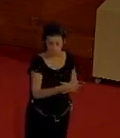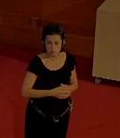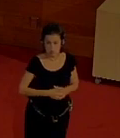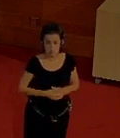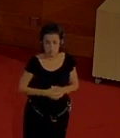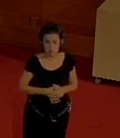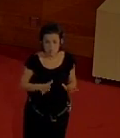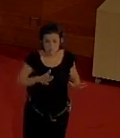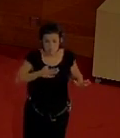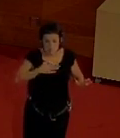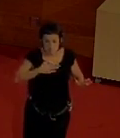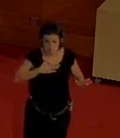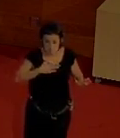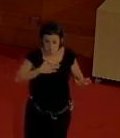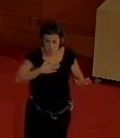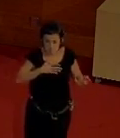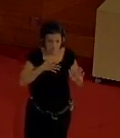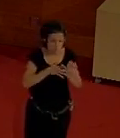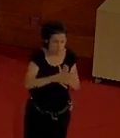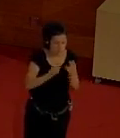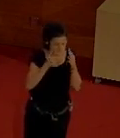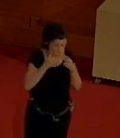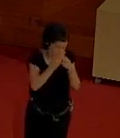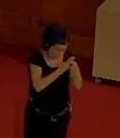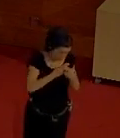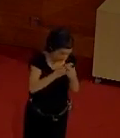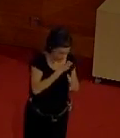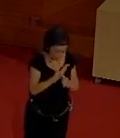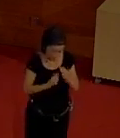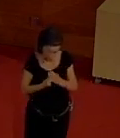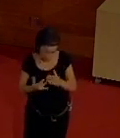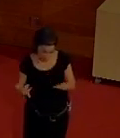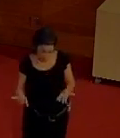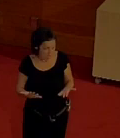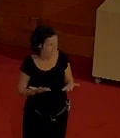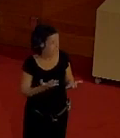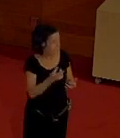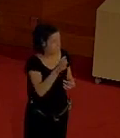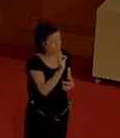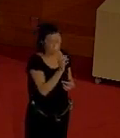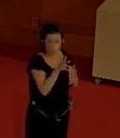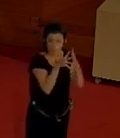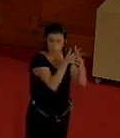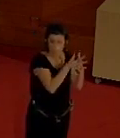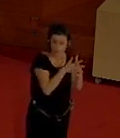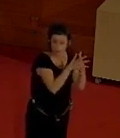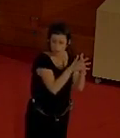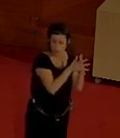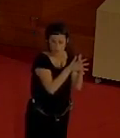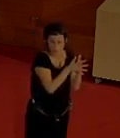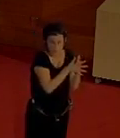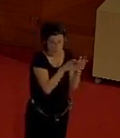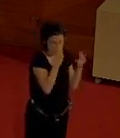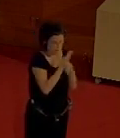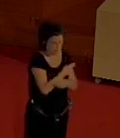una para mí no es una cuestión de los errores que hemos cometido o de que Estados Unidos no se esté beneficiando de manera descarada de